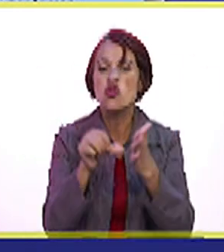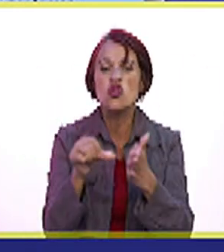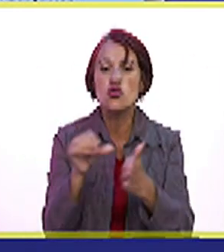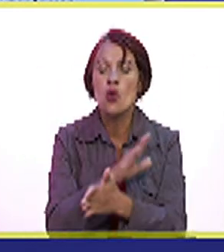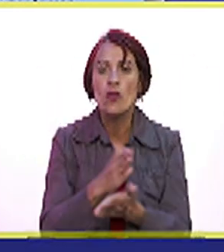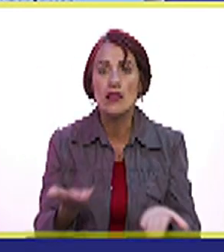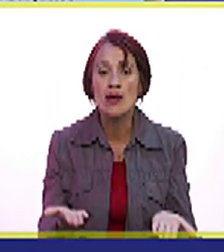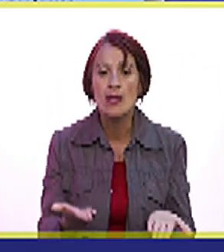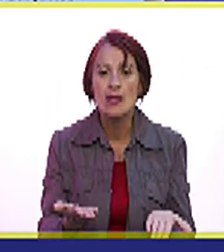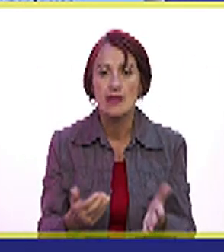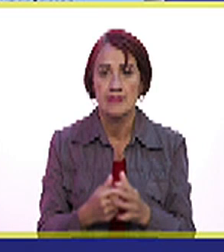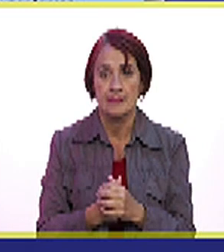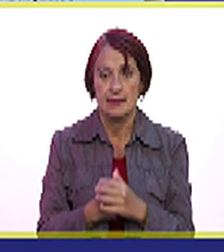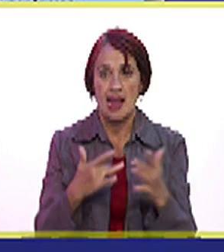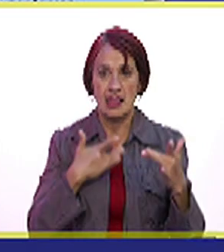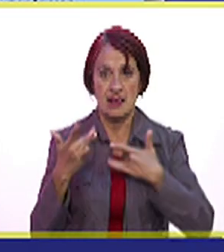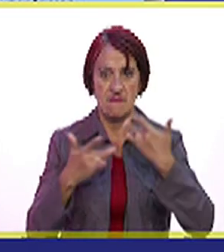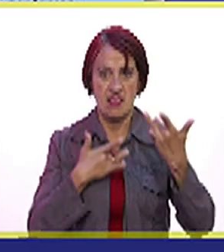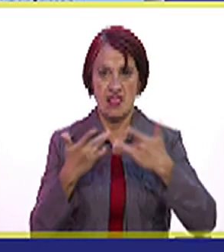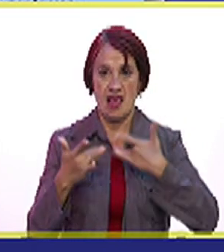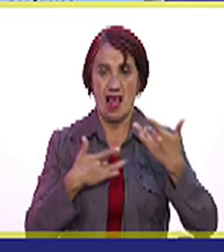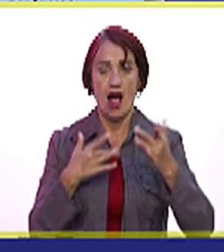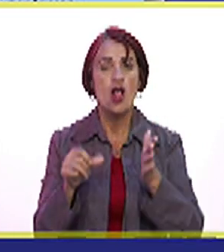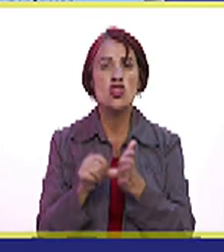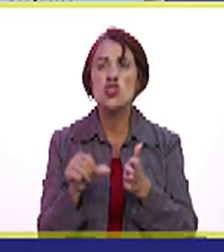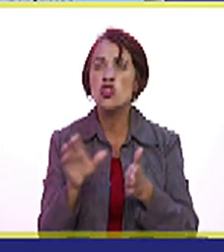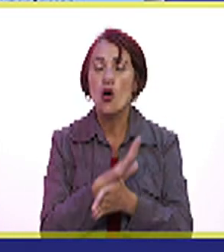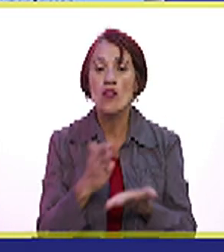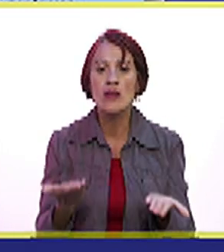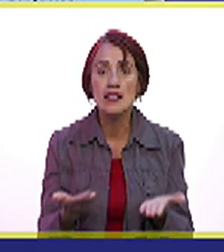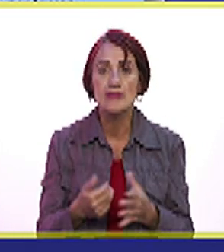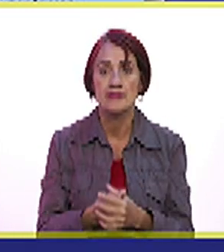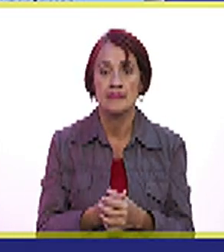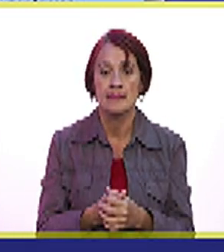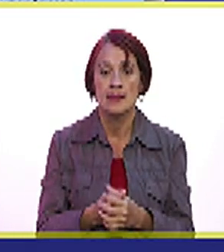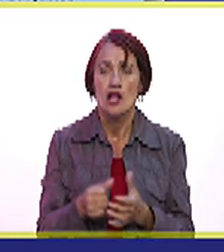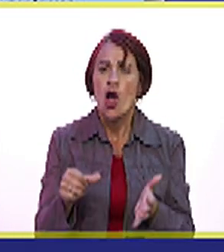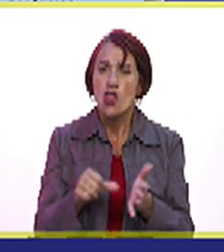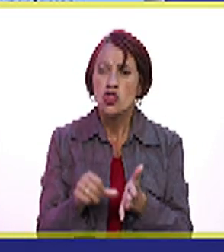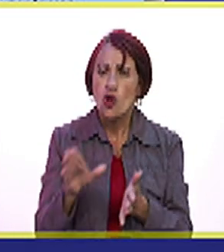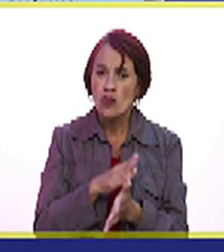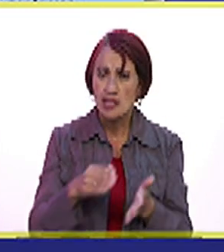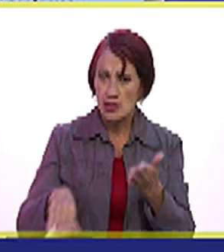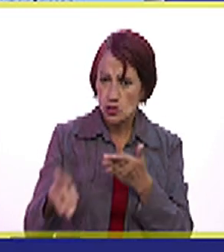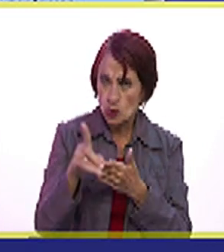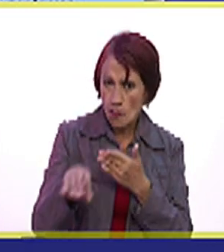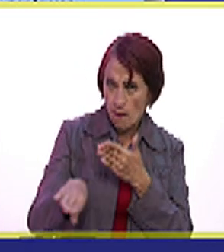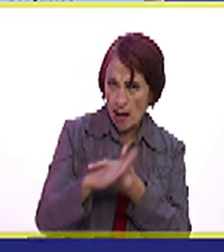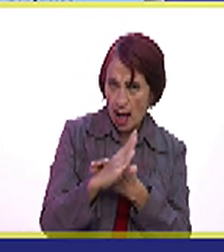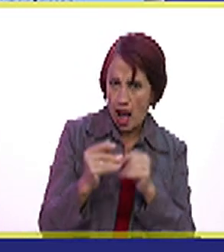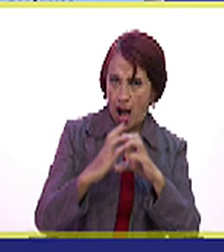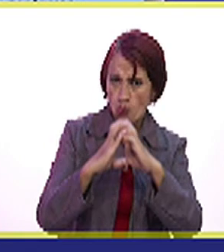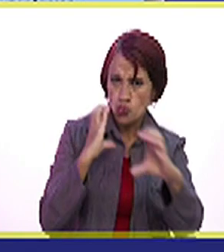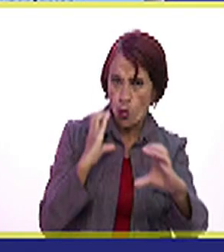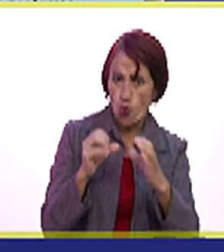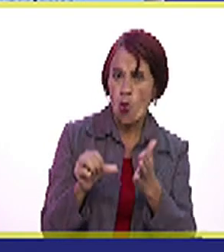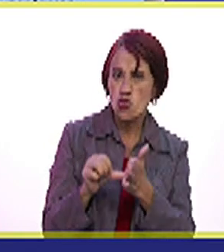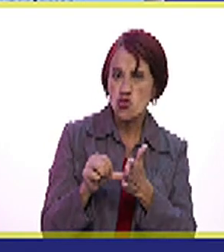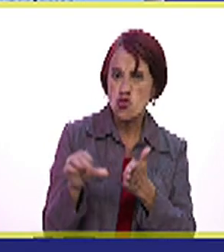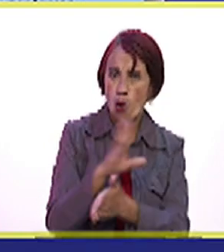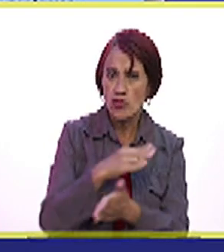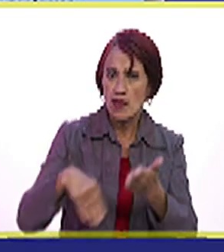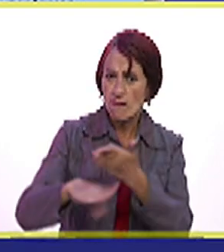es evento. ¿Okay? Where is the bus going? ¿A dónde va este autobús? ¿A dónde va